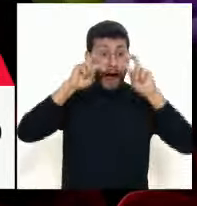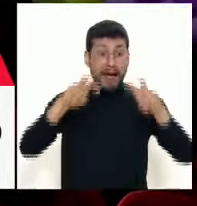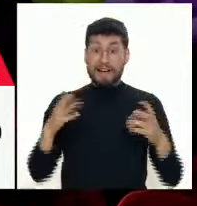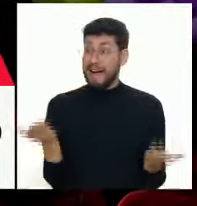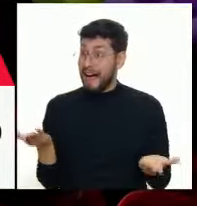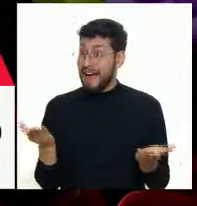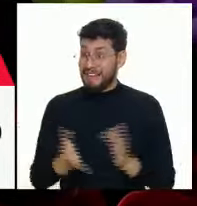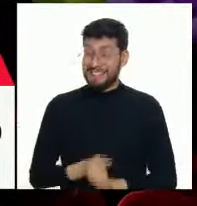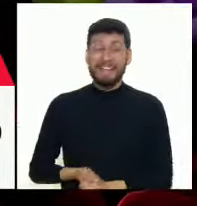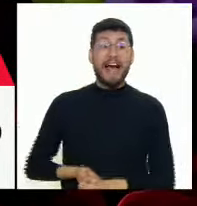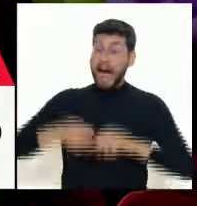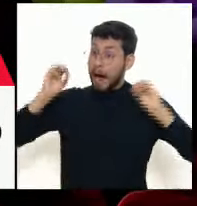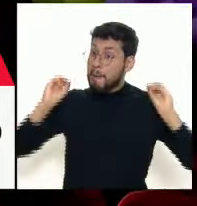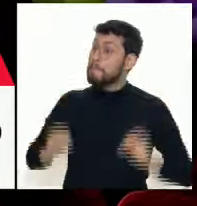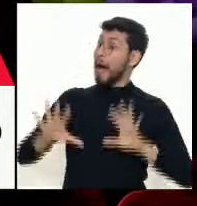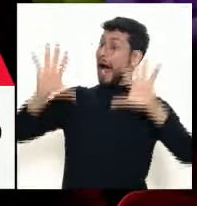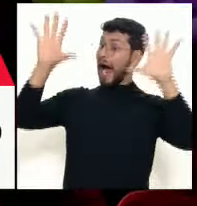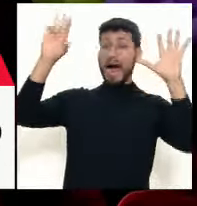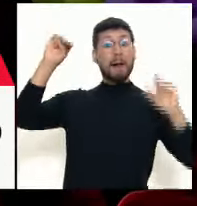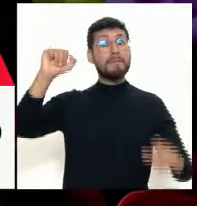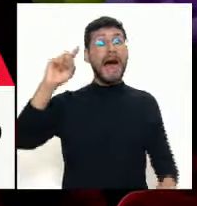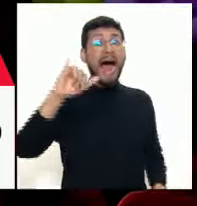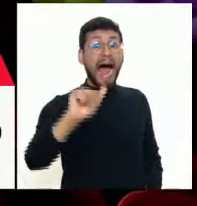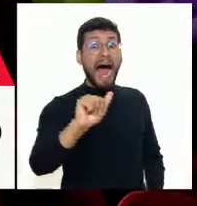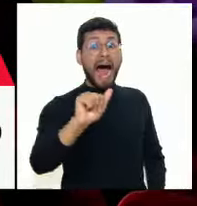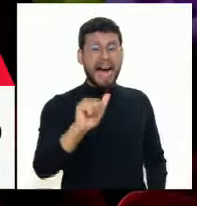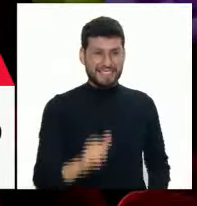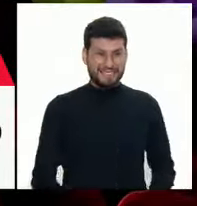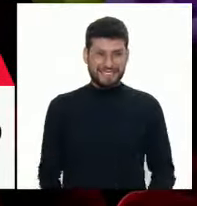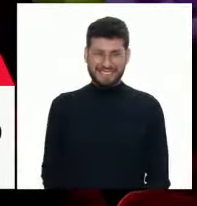descubrir. ¡Magia!